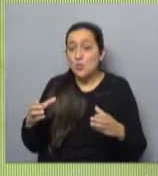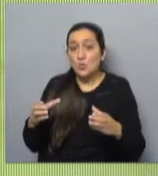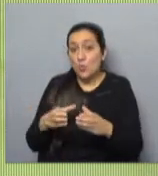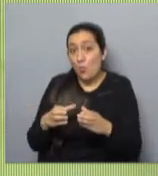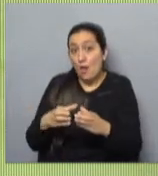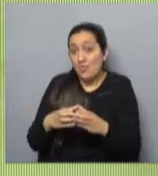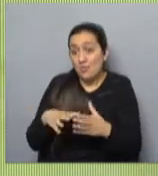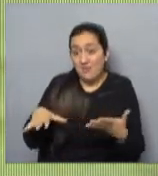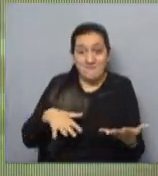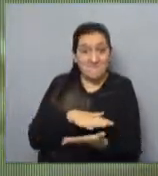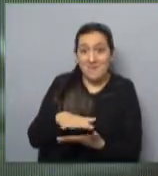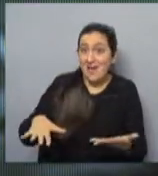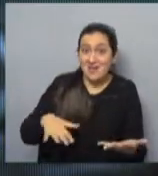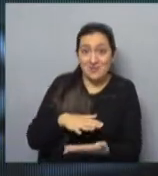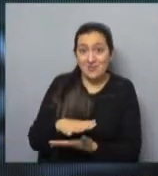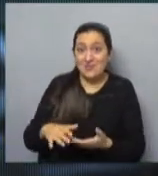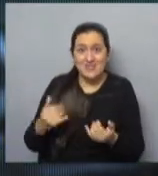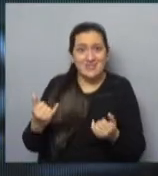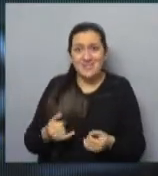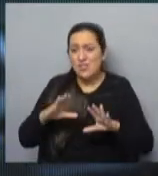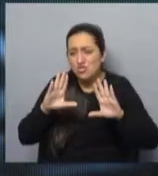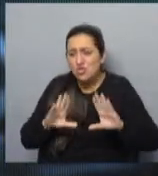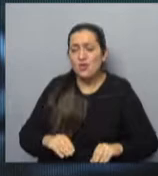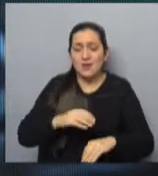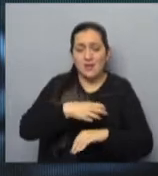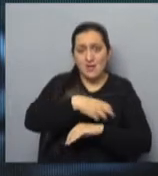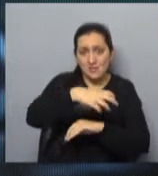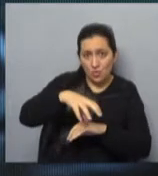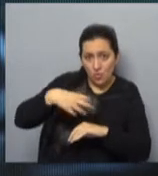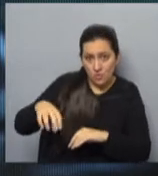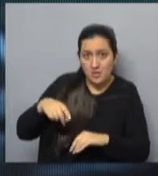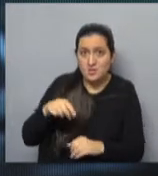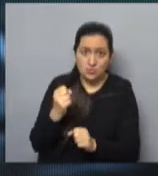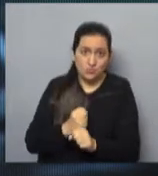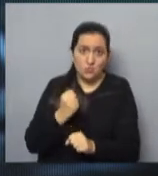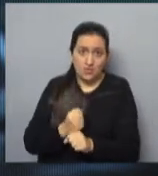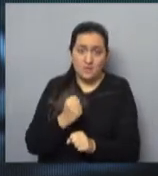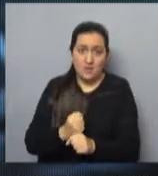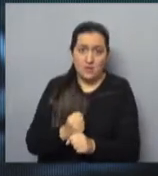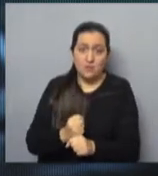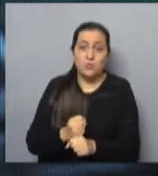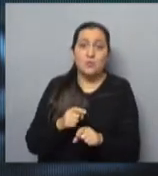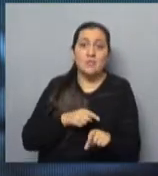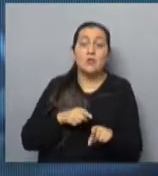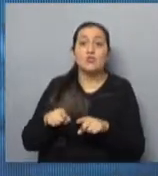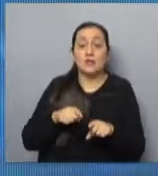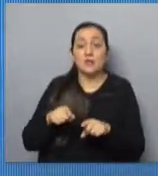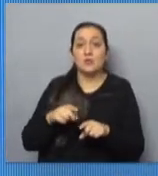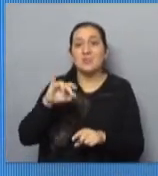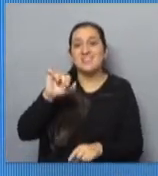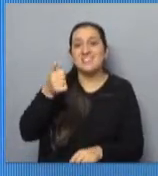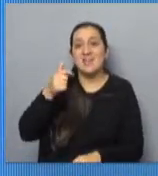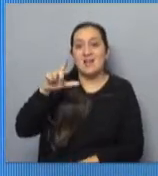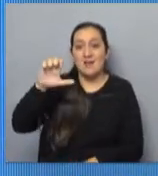el único cuadro de barrio que presenta todas las categorías y eso yo creo que fue un trabajo tremendo del cuerpo técnico de saleh